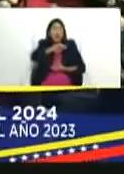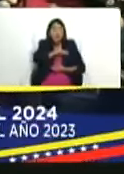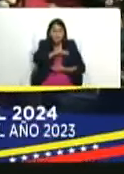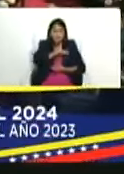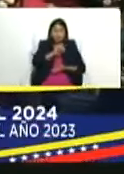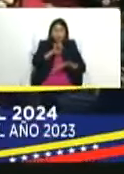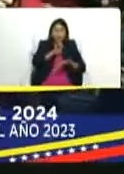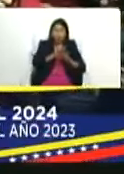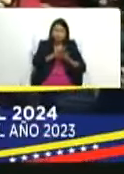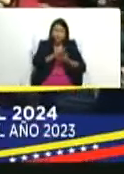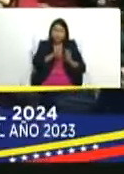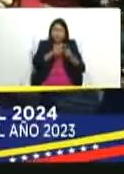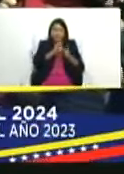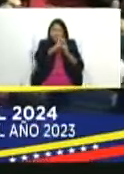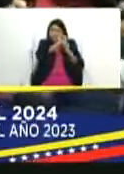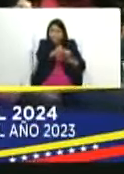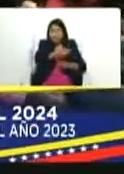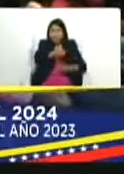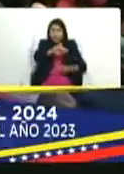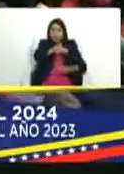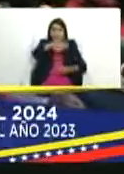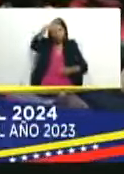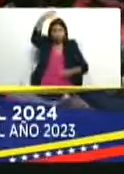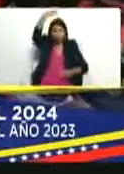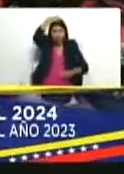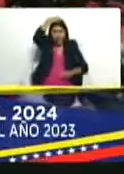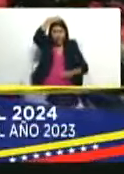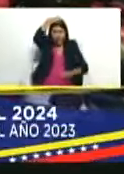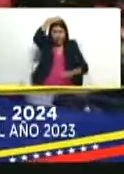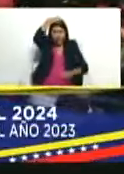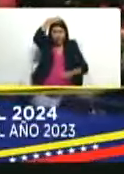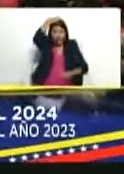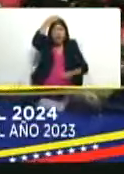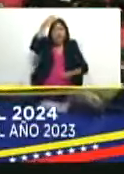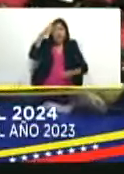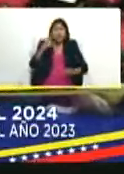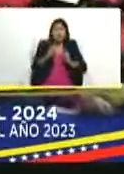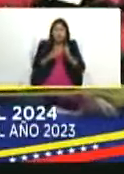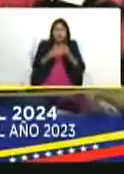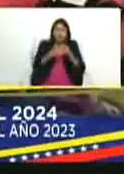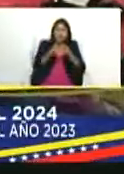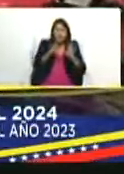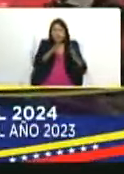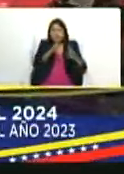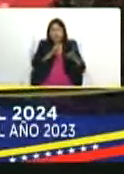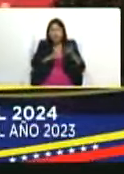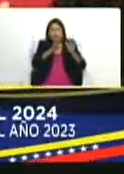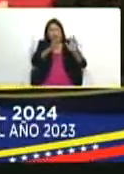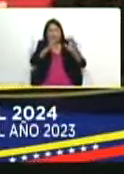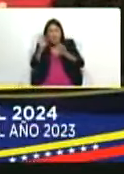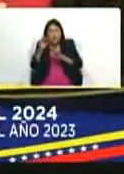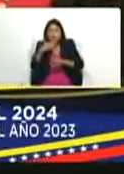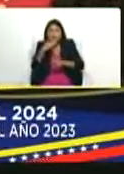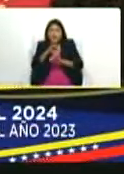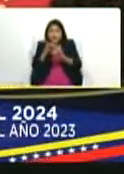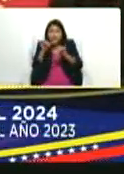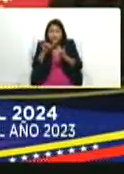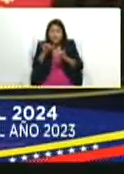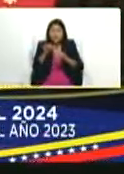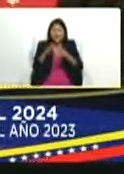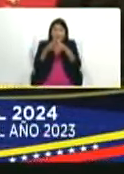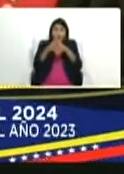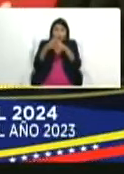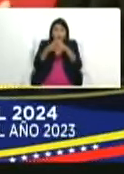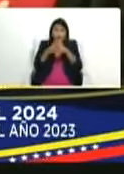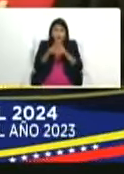Vencido el Imperio Español, los Estados Unidos, desde finales de 1800, se insertaron en